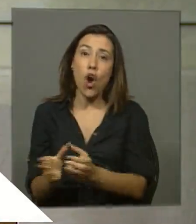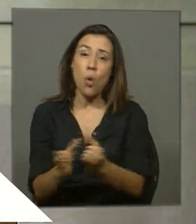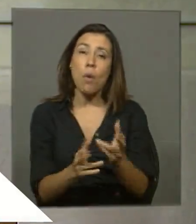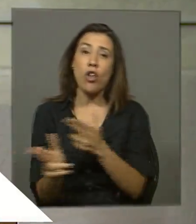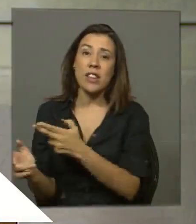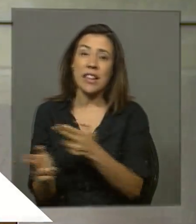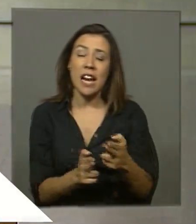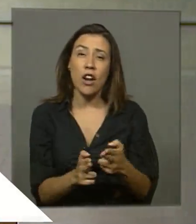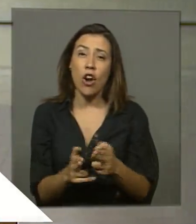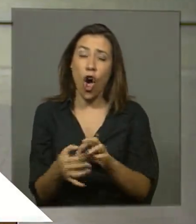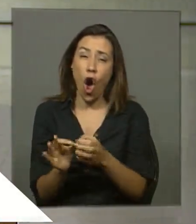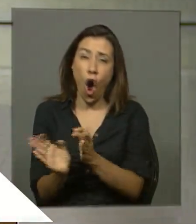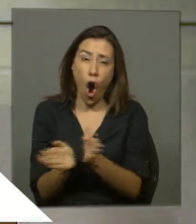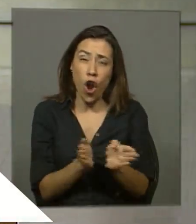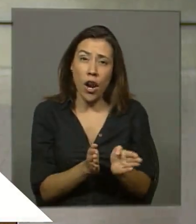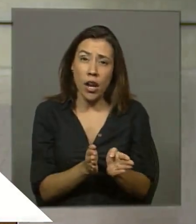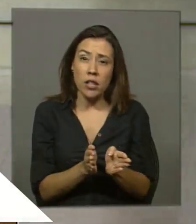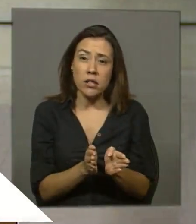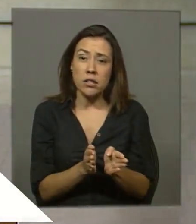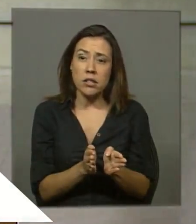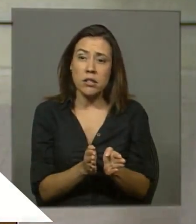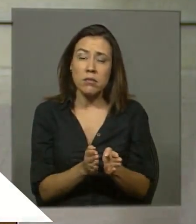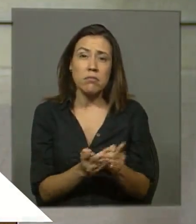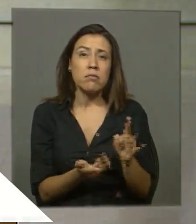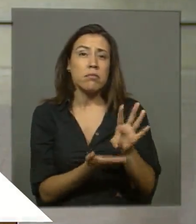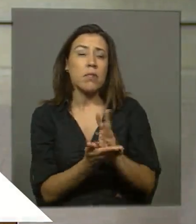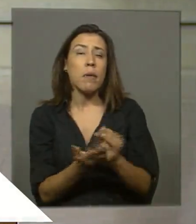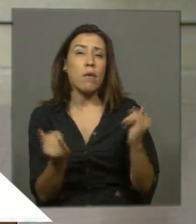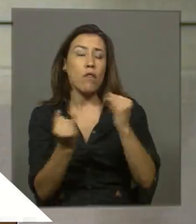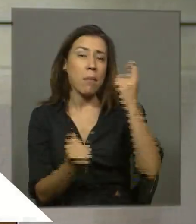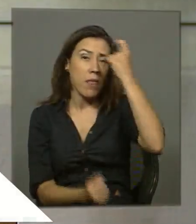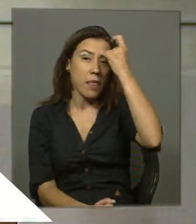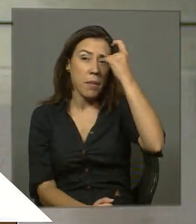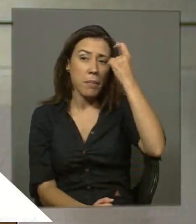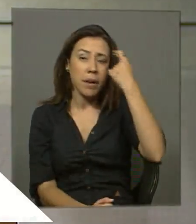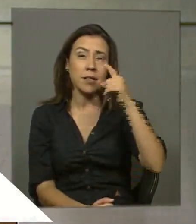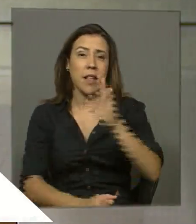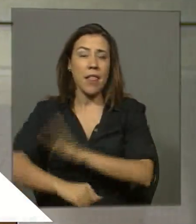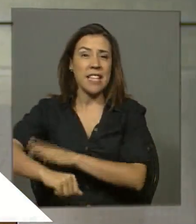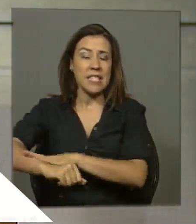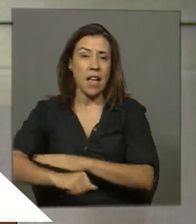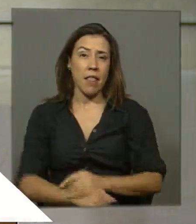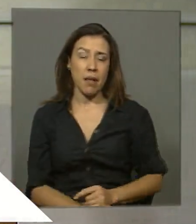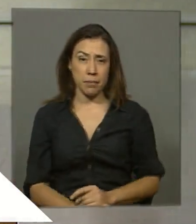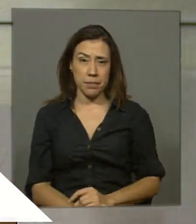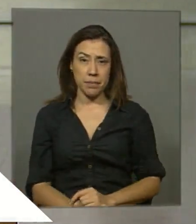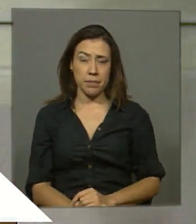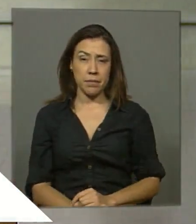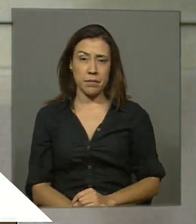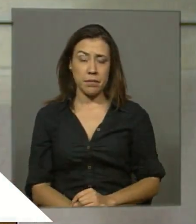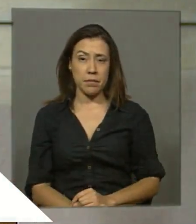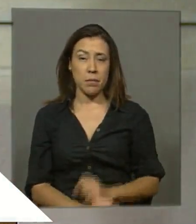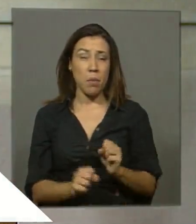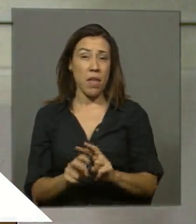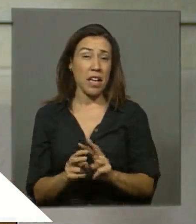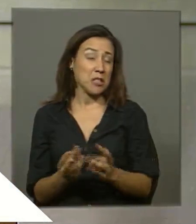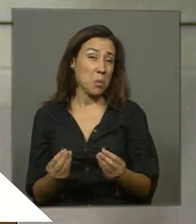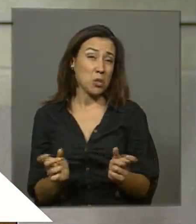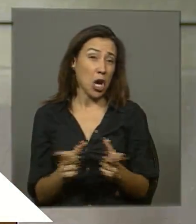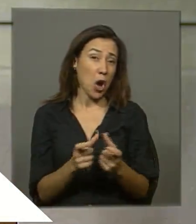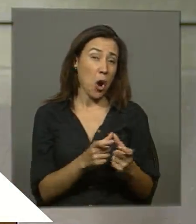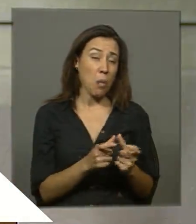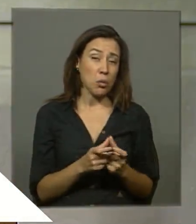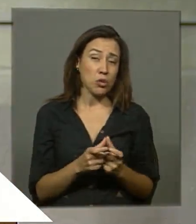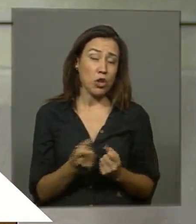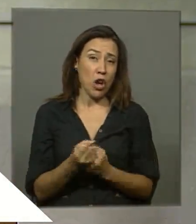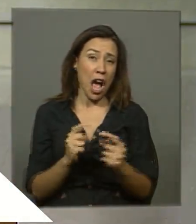terroristas organizados e inspirados en ideología de izquierda se podrán realizar muchas comisiones de